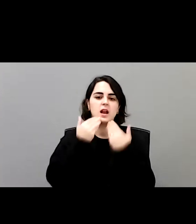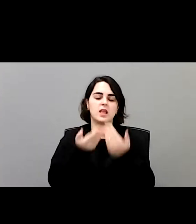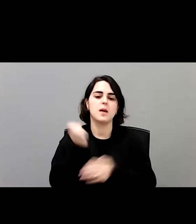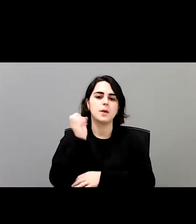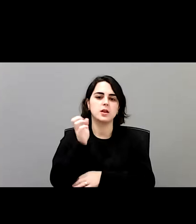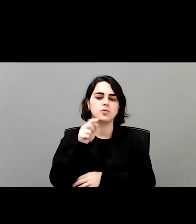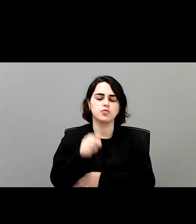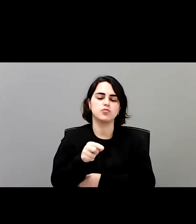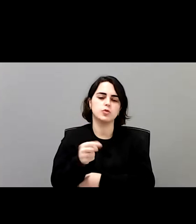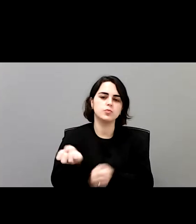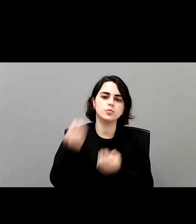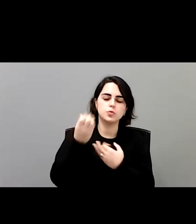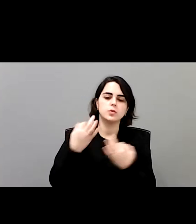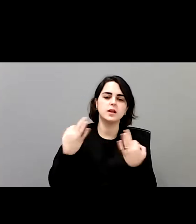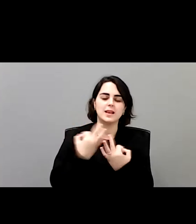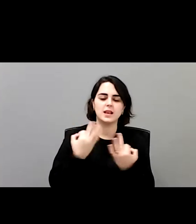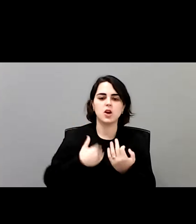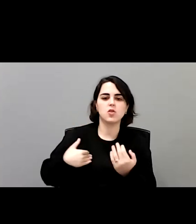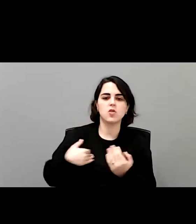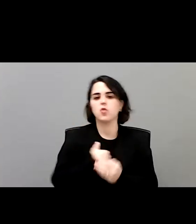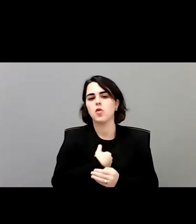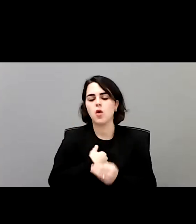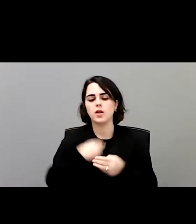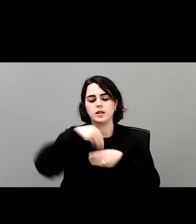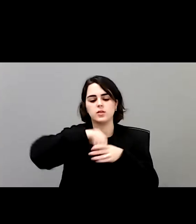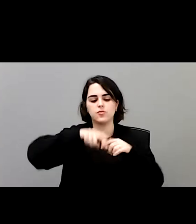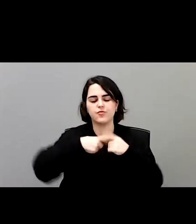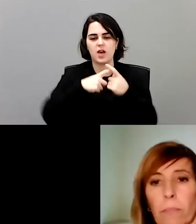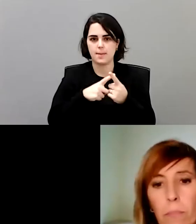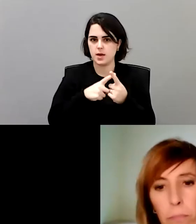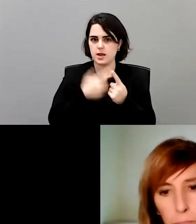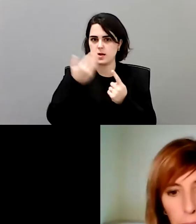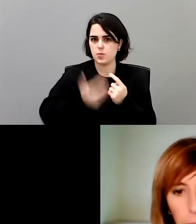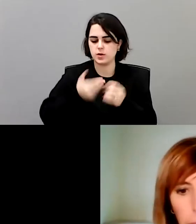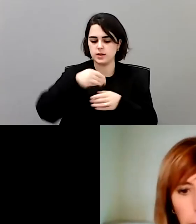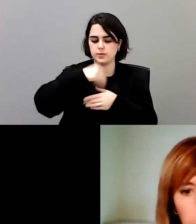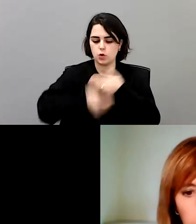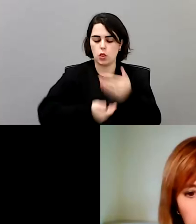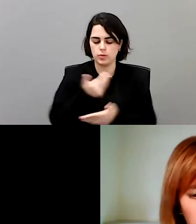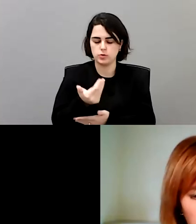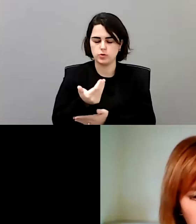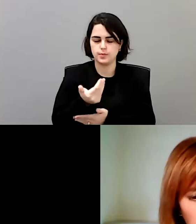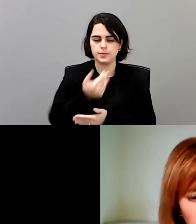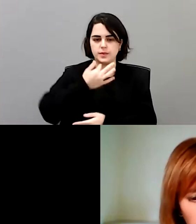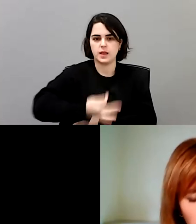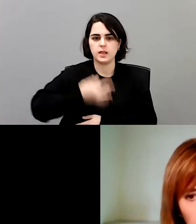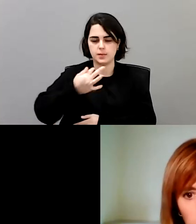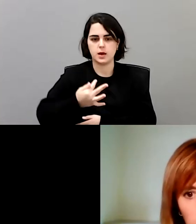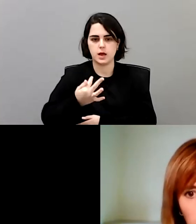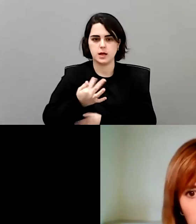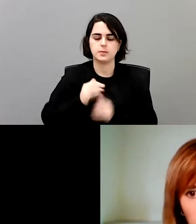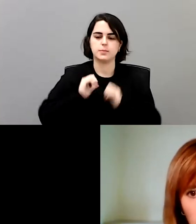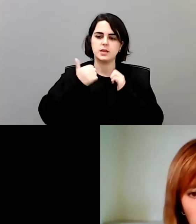a trasladar el rol tan importante que tiene la familia en este proceso. La importancia de comenzar a trabajar